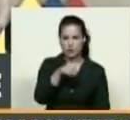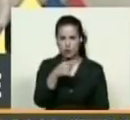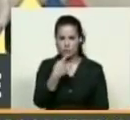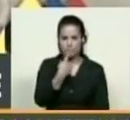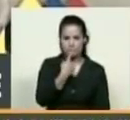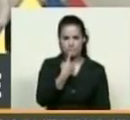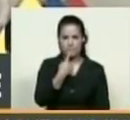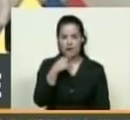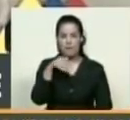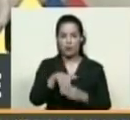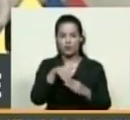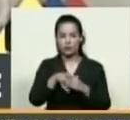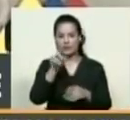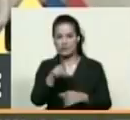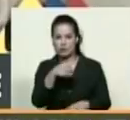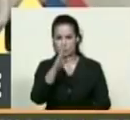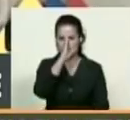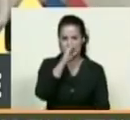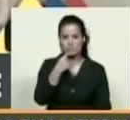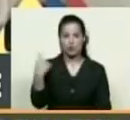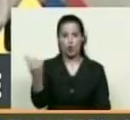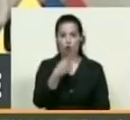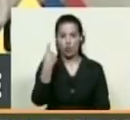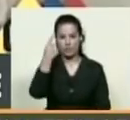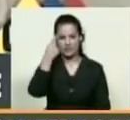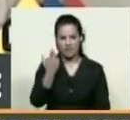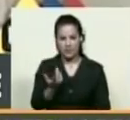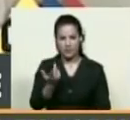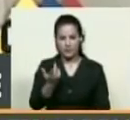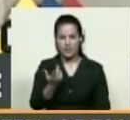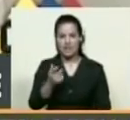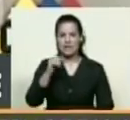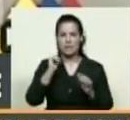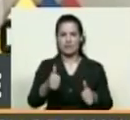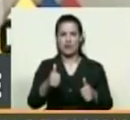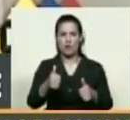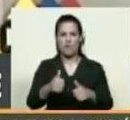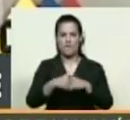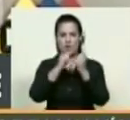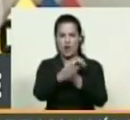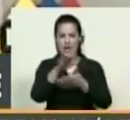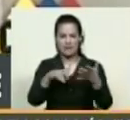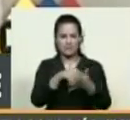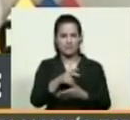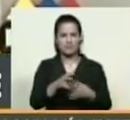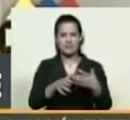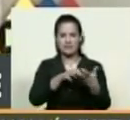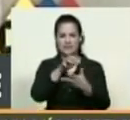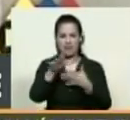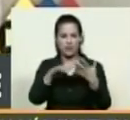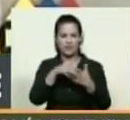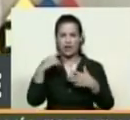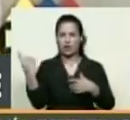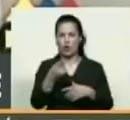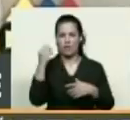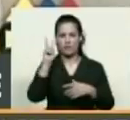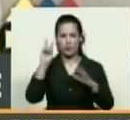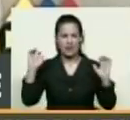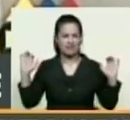efectivamente esa elección se iba a dar o no. Y comenzaron esa violencia volcada en todo el país, se